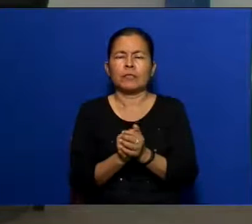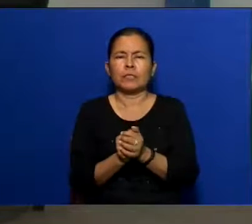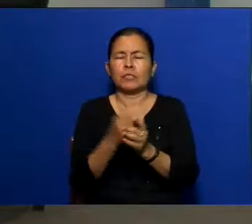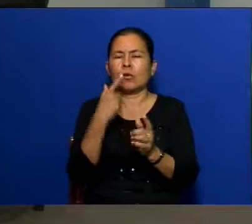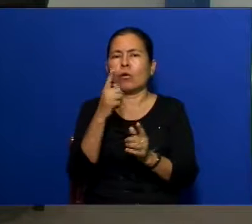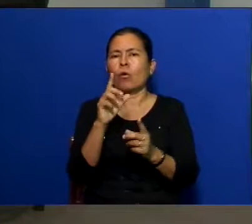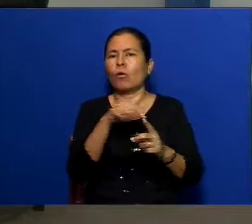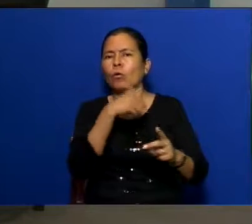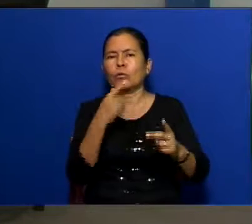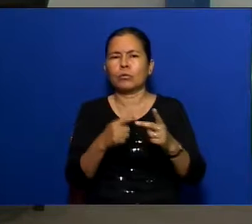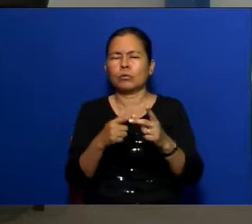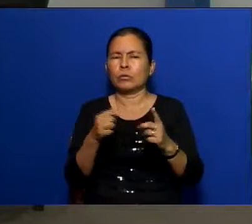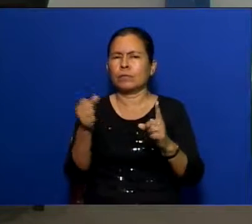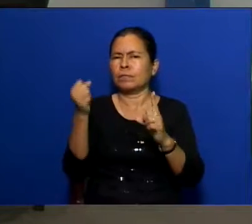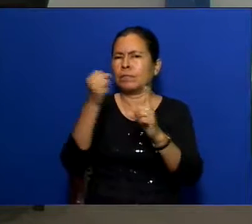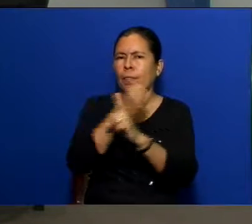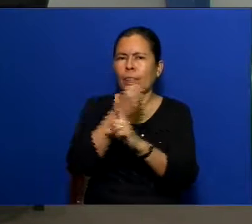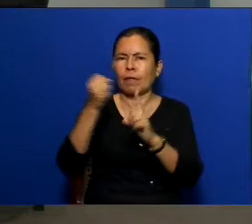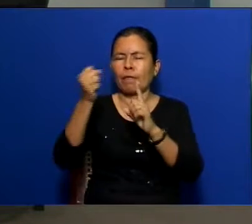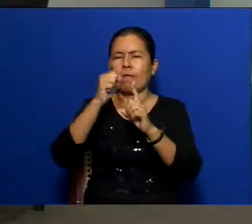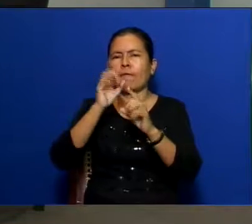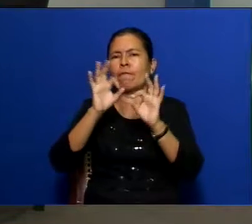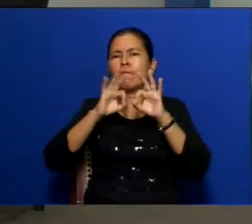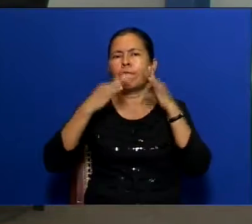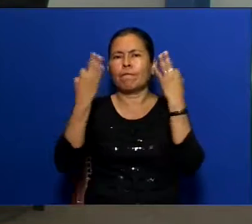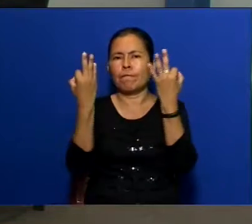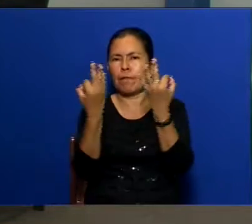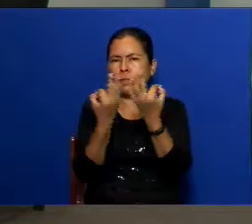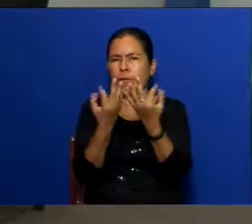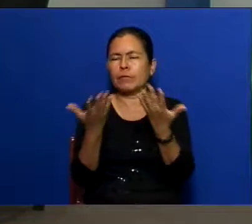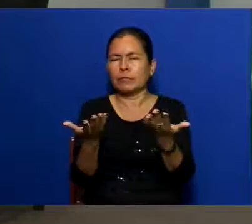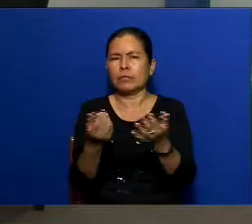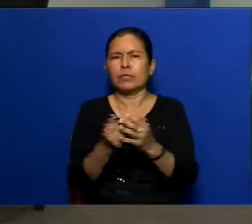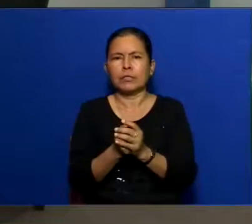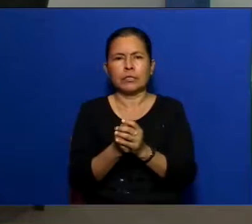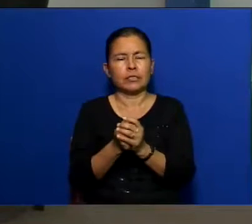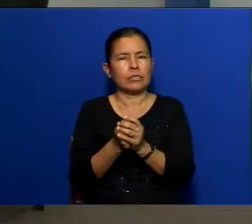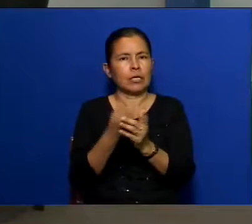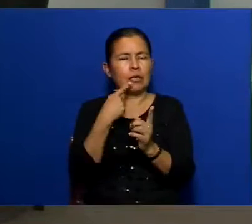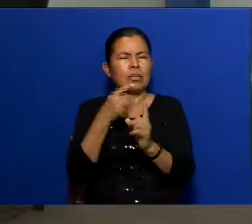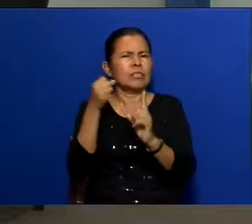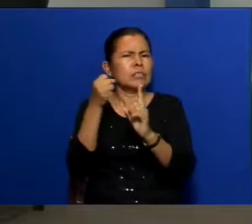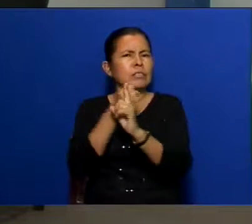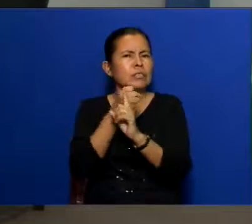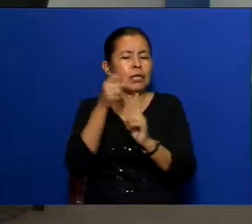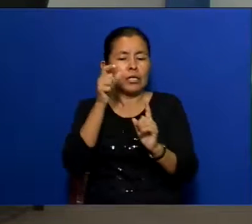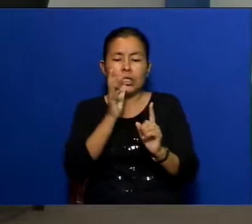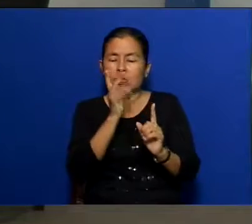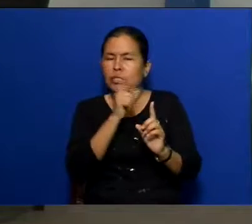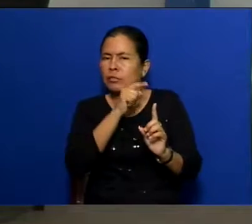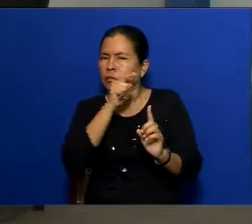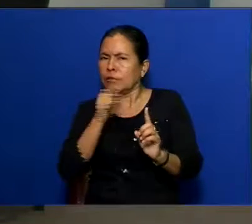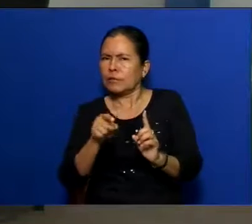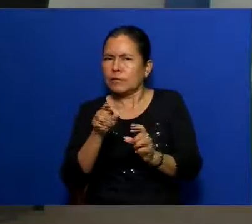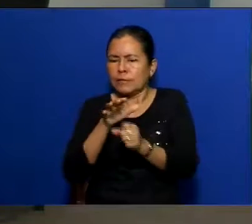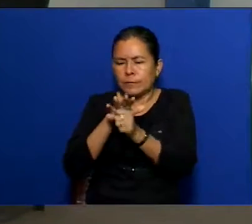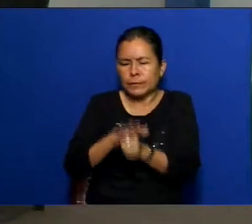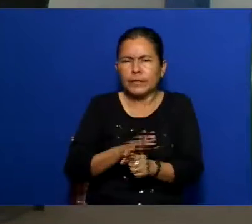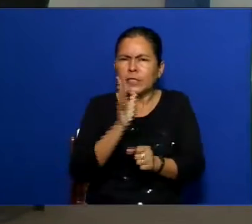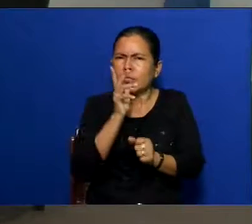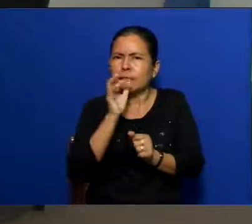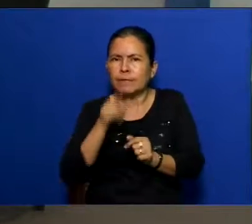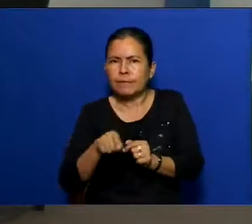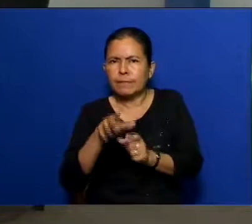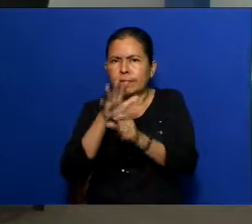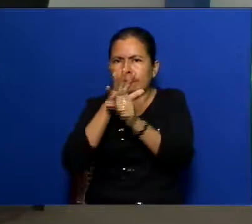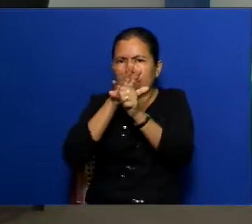violencia intrafamiliar, el delito de violencia intrafamiliar. En otras palabras, el maltrato infantil hacia los niños. Esos son